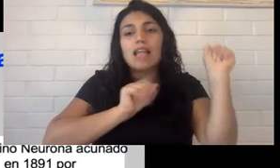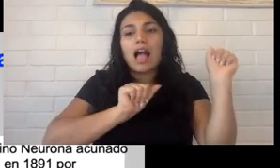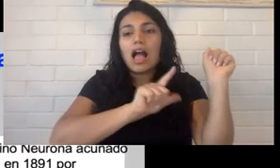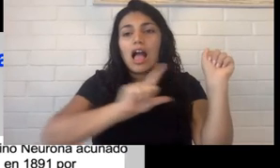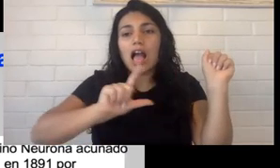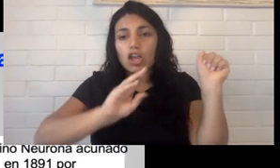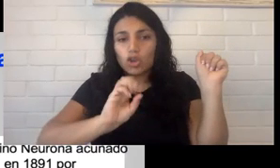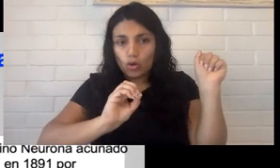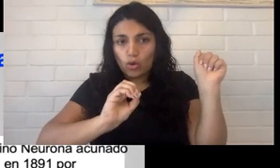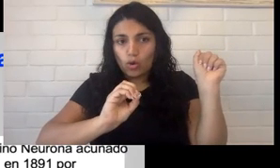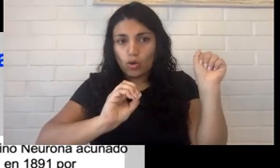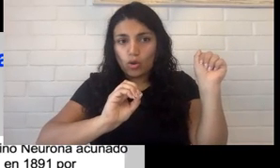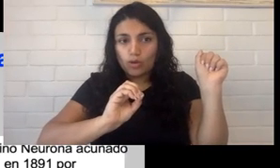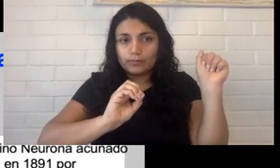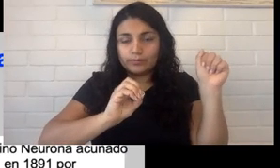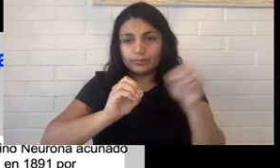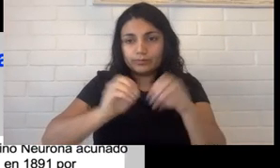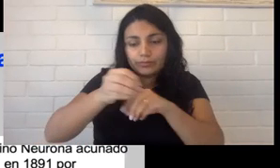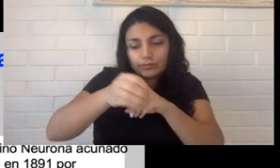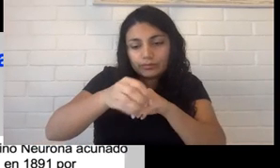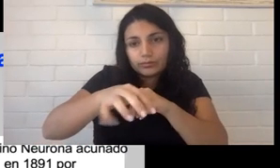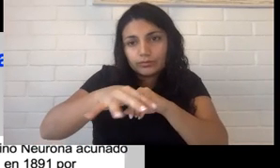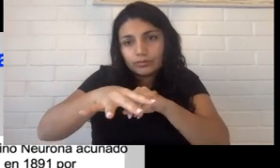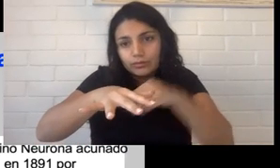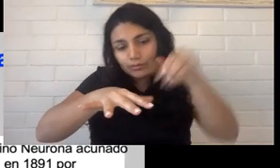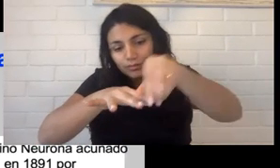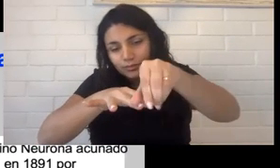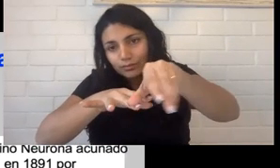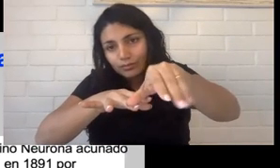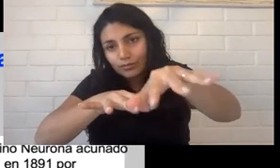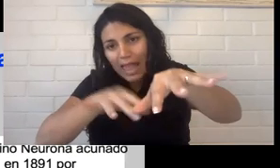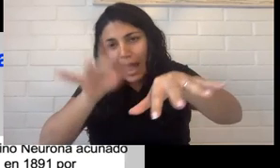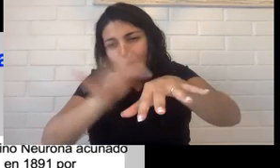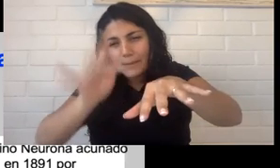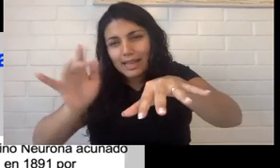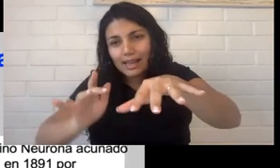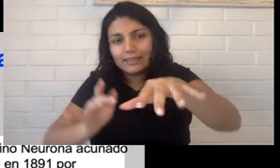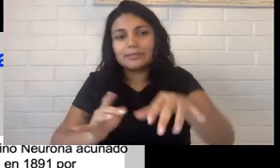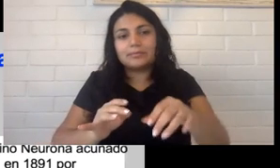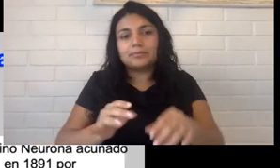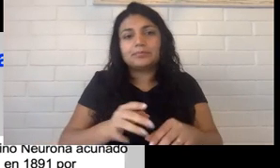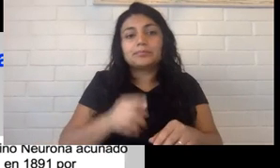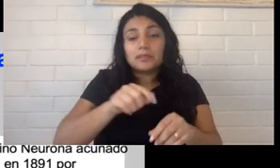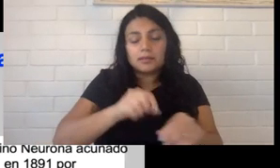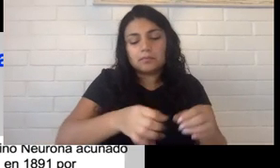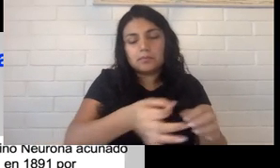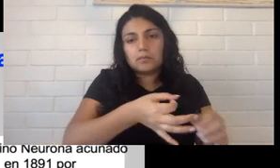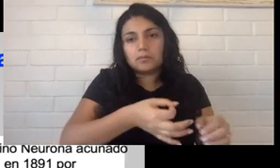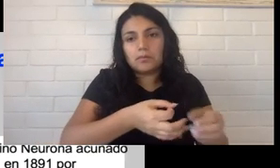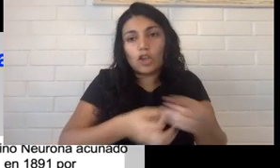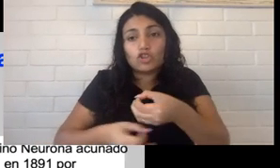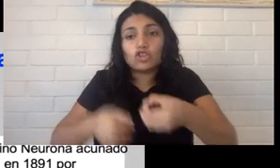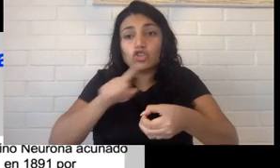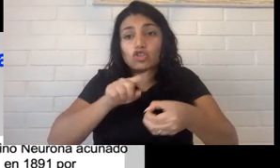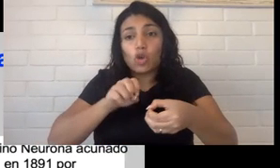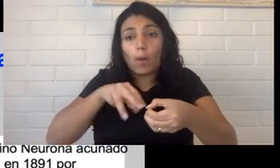termina la espina dendrítica en una estructura más bien globular. Las dendritas entonces son, si